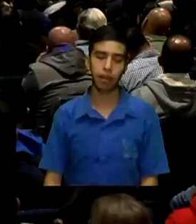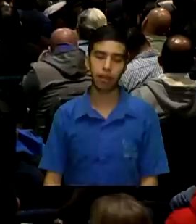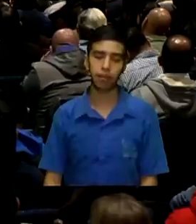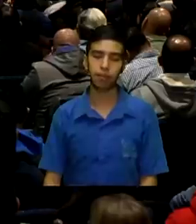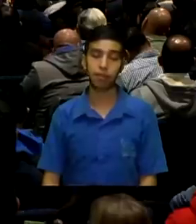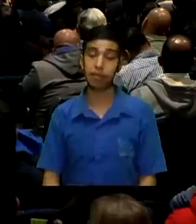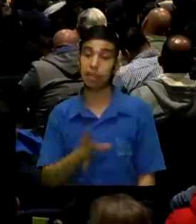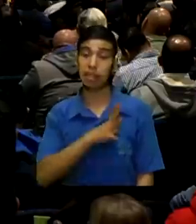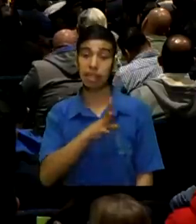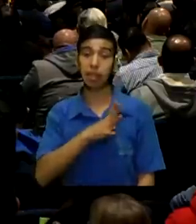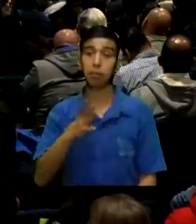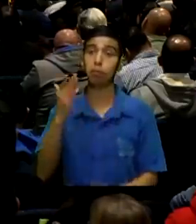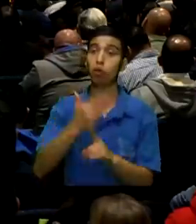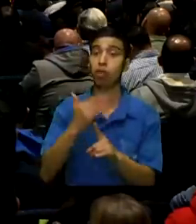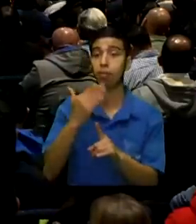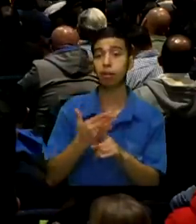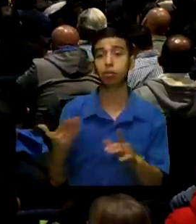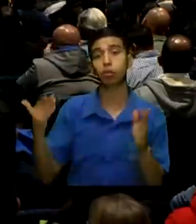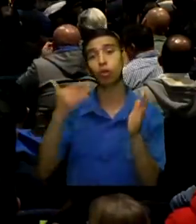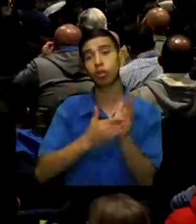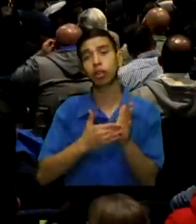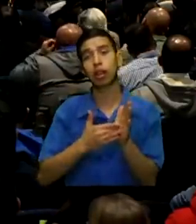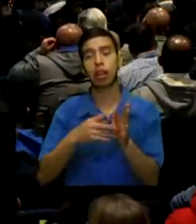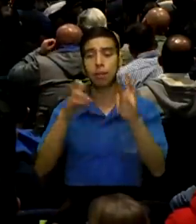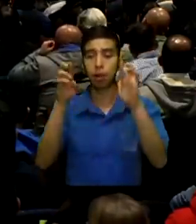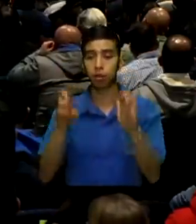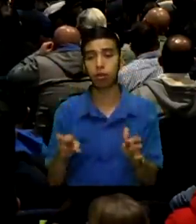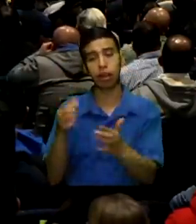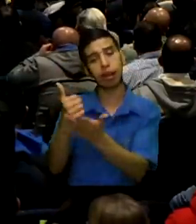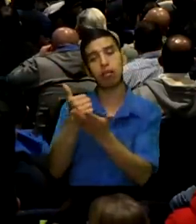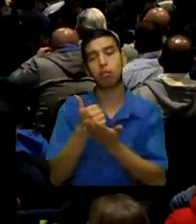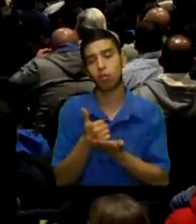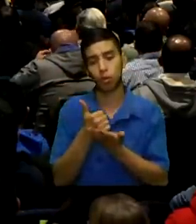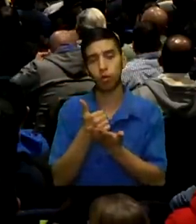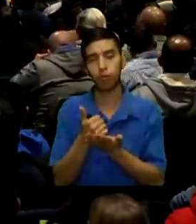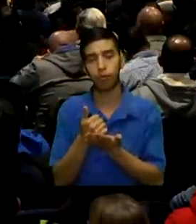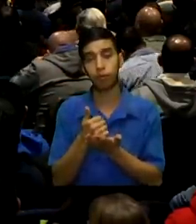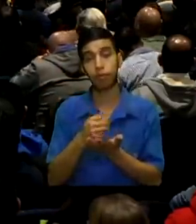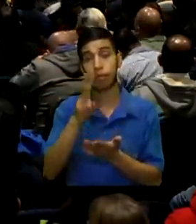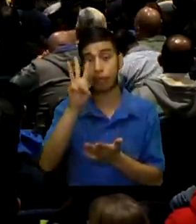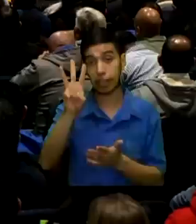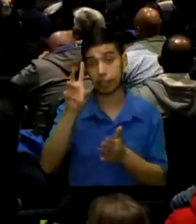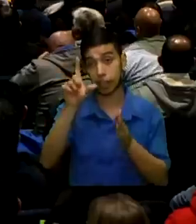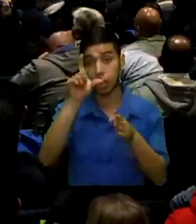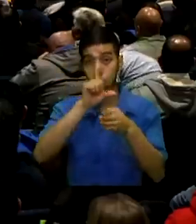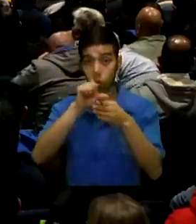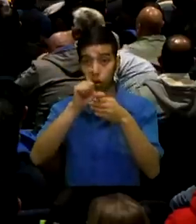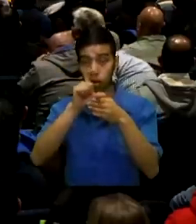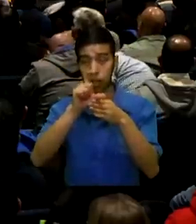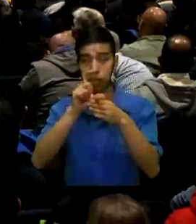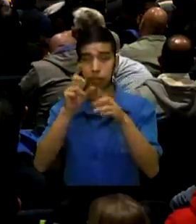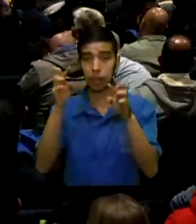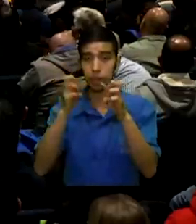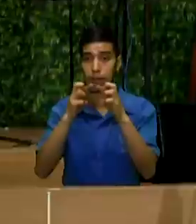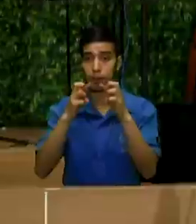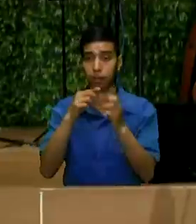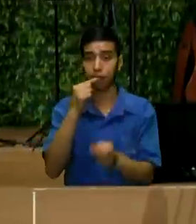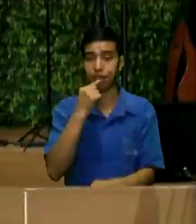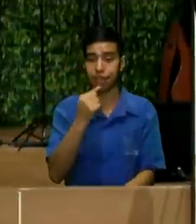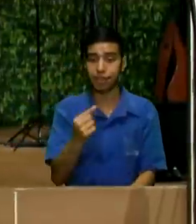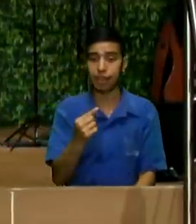soldado. Entonces aquí hay tres cosas que Pablo dice y en las cuales nos vamos a saltar hacia donde